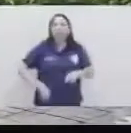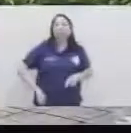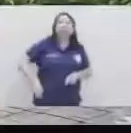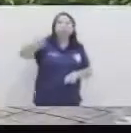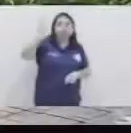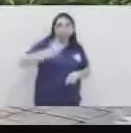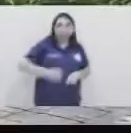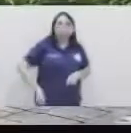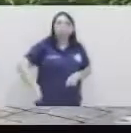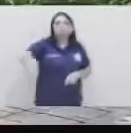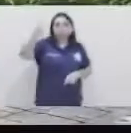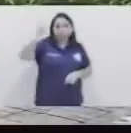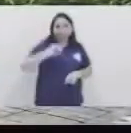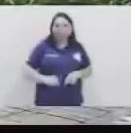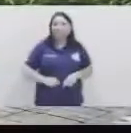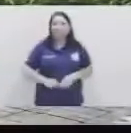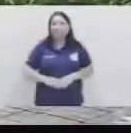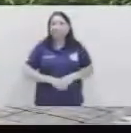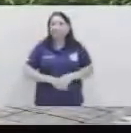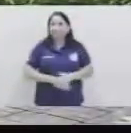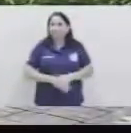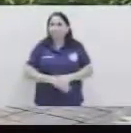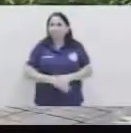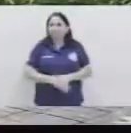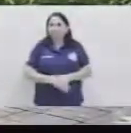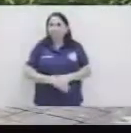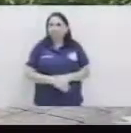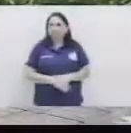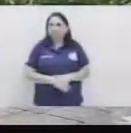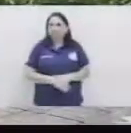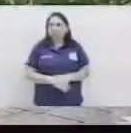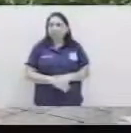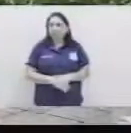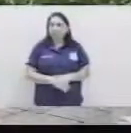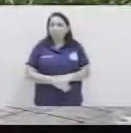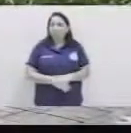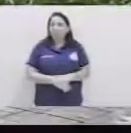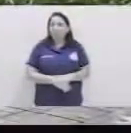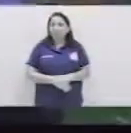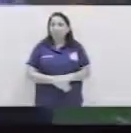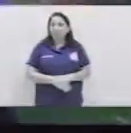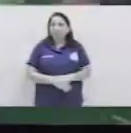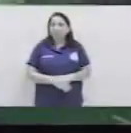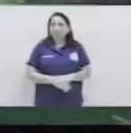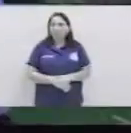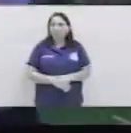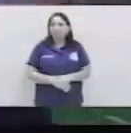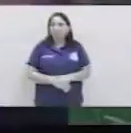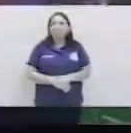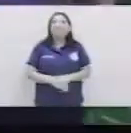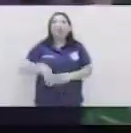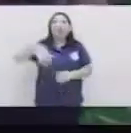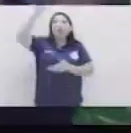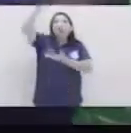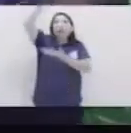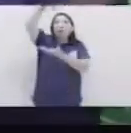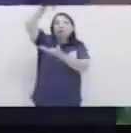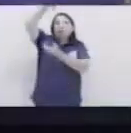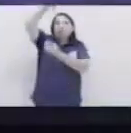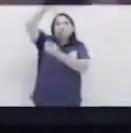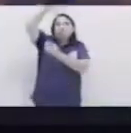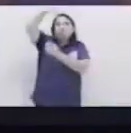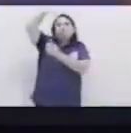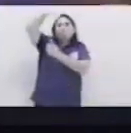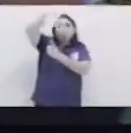paracaídas. Voy a lanzar, tengo que atrapar con fuerza y no tengo que dejar que caiga al